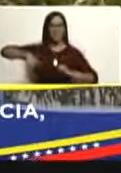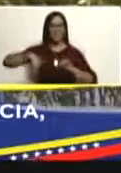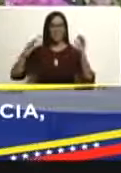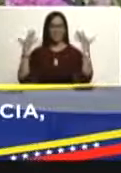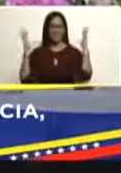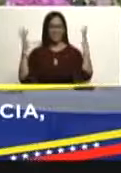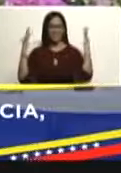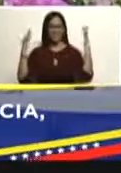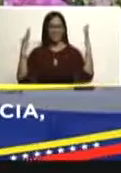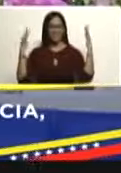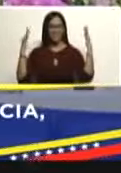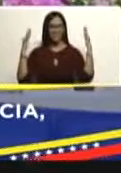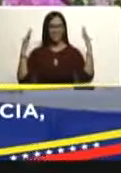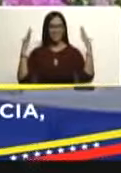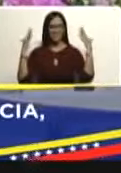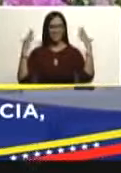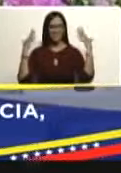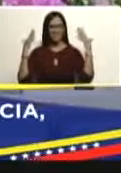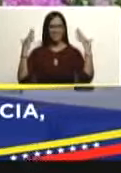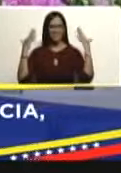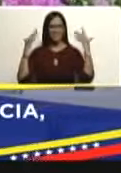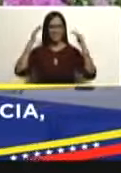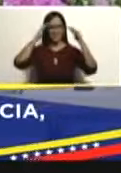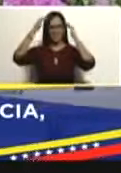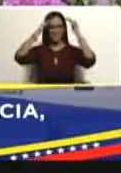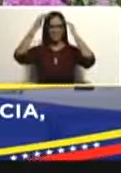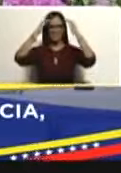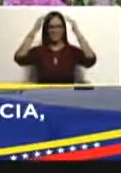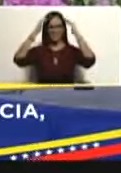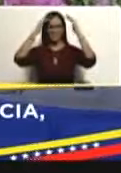Venezuela. Mi saludo.